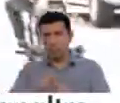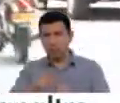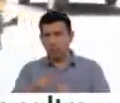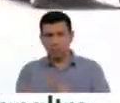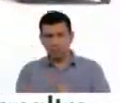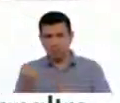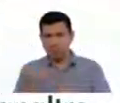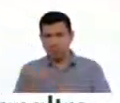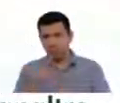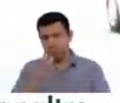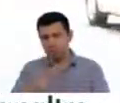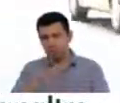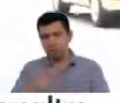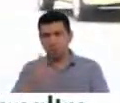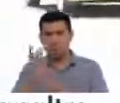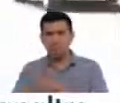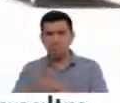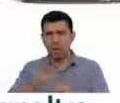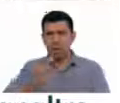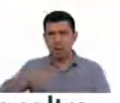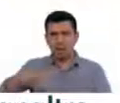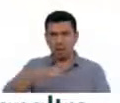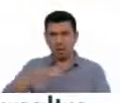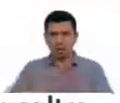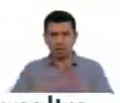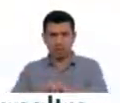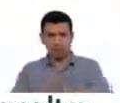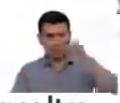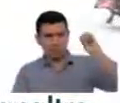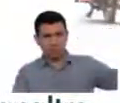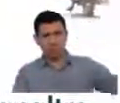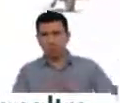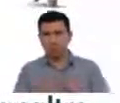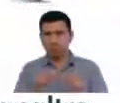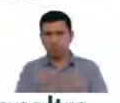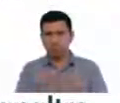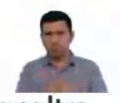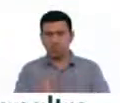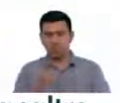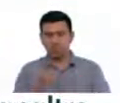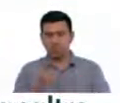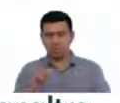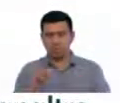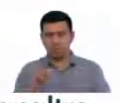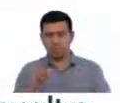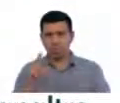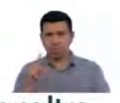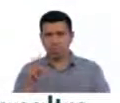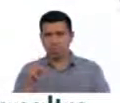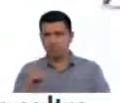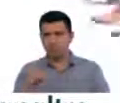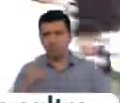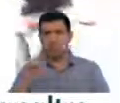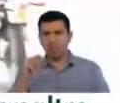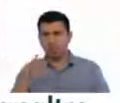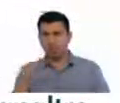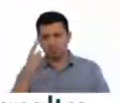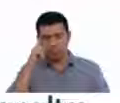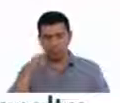mercado y por eso se deben tomar las medidas correspondientes con la cámara de jesús zúñiga raúl rolando castro desde ocaña en el norte de santander para oriente